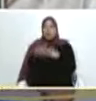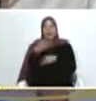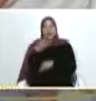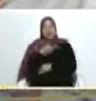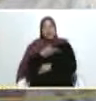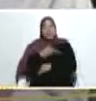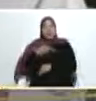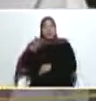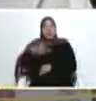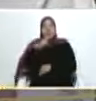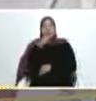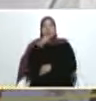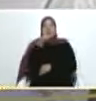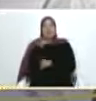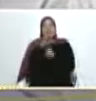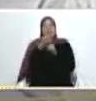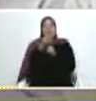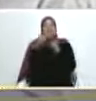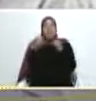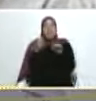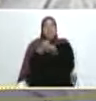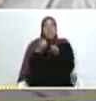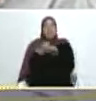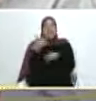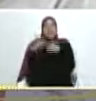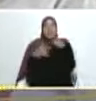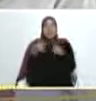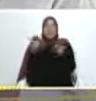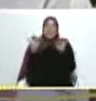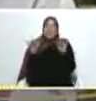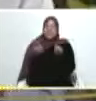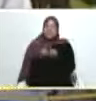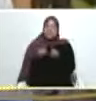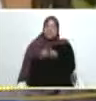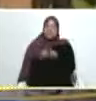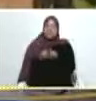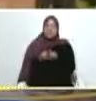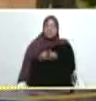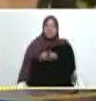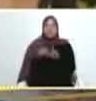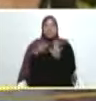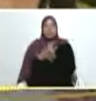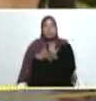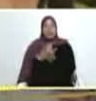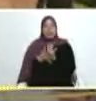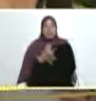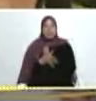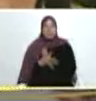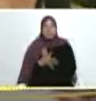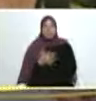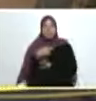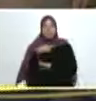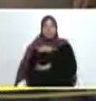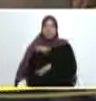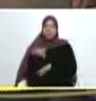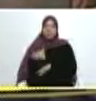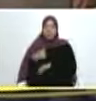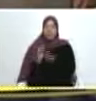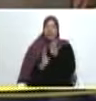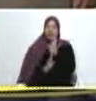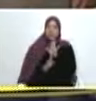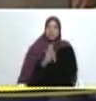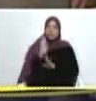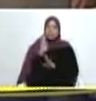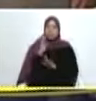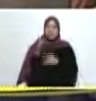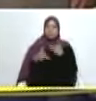pertinente el ecosocialismo. Tiene contenido en sí mismo, tiene un significado, y que nosotros podamos avanzar en